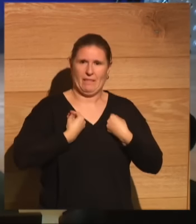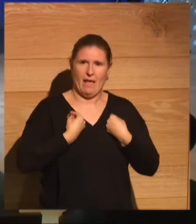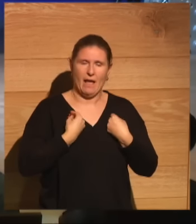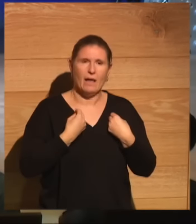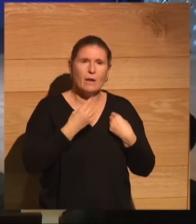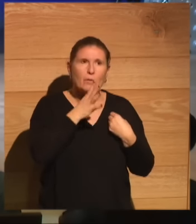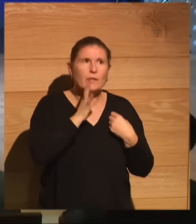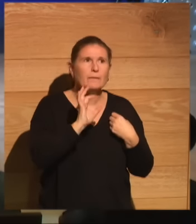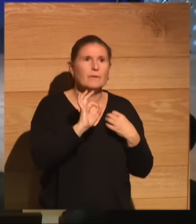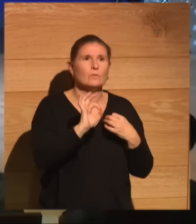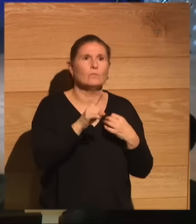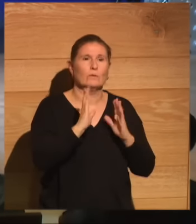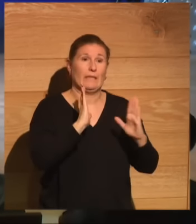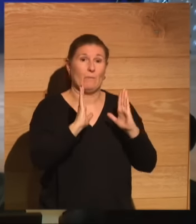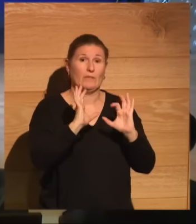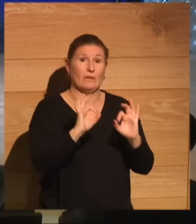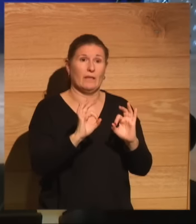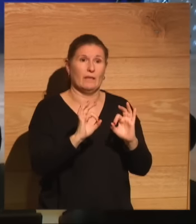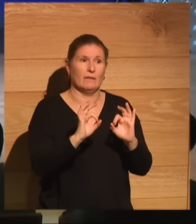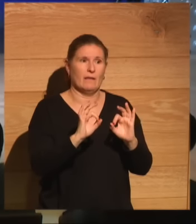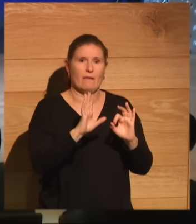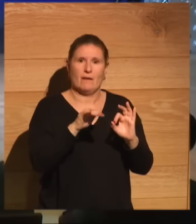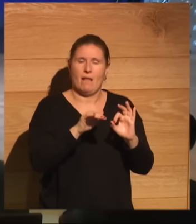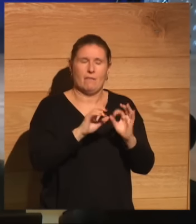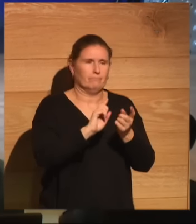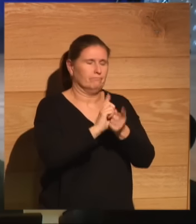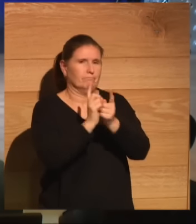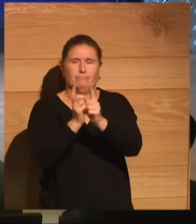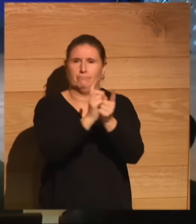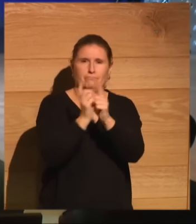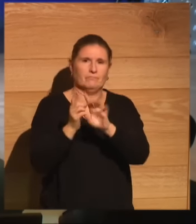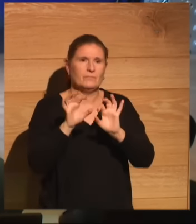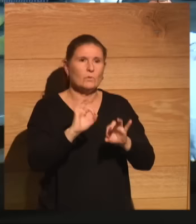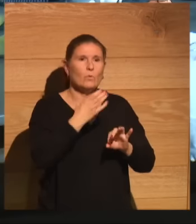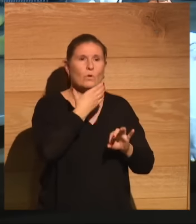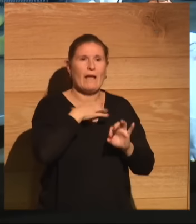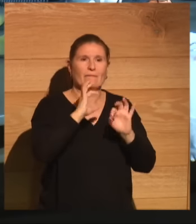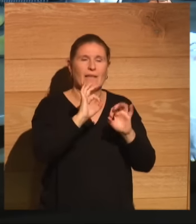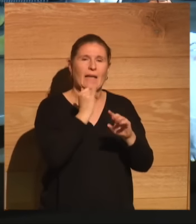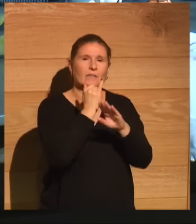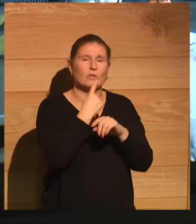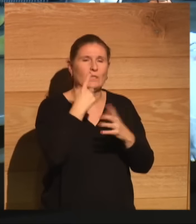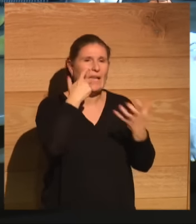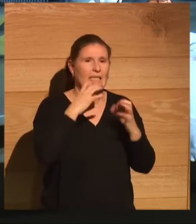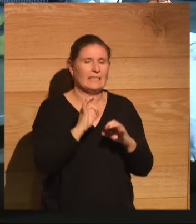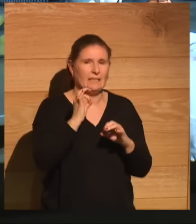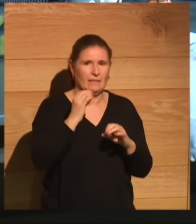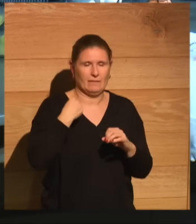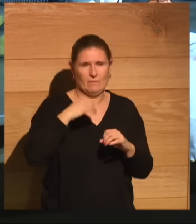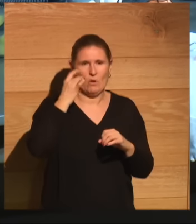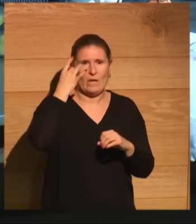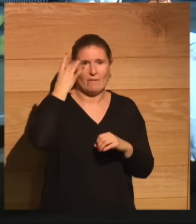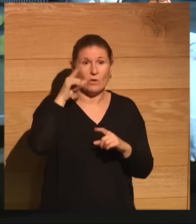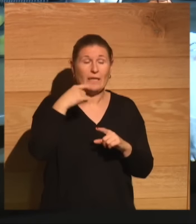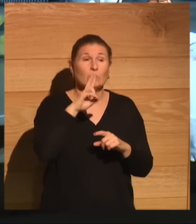ser un episodio de huidas y de vueltas. Consigue una beca en el Instituto de Artes de California que es